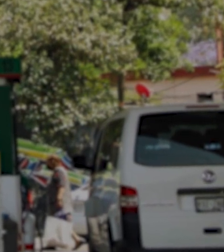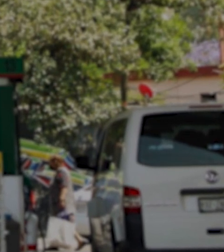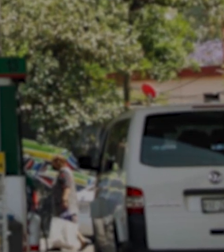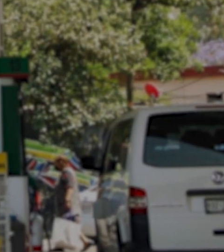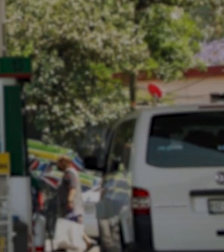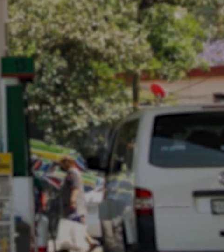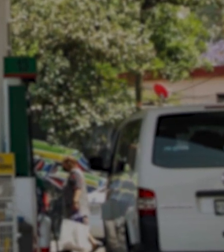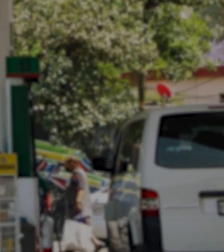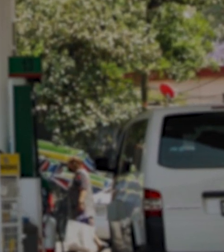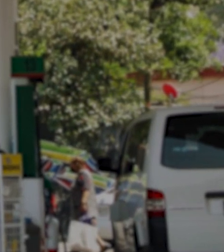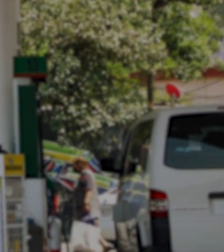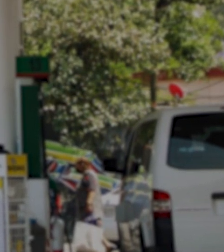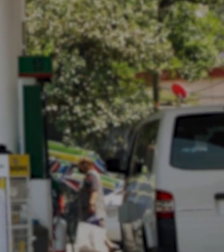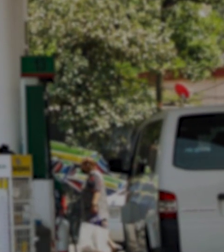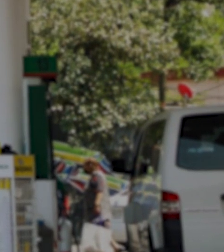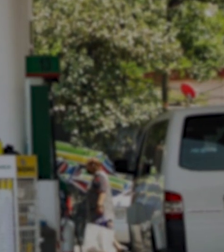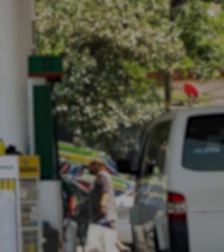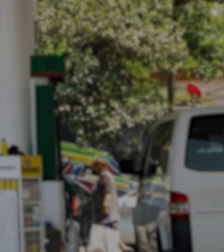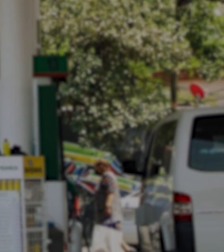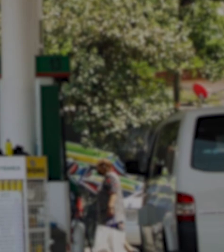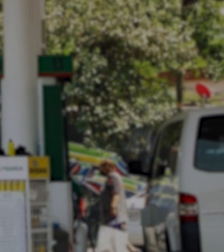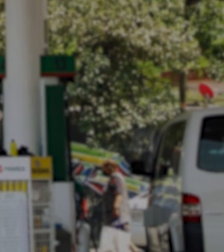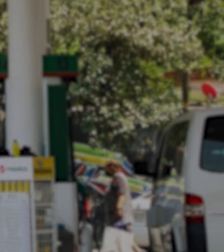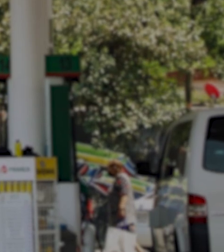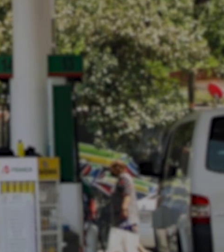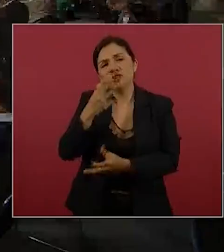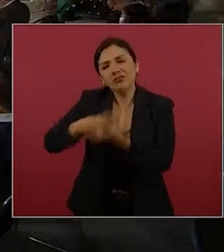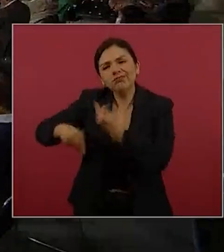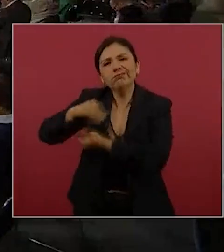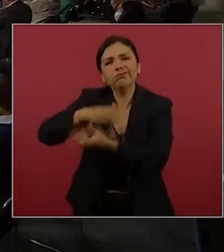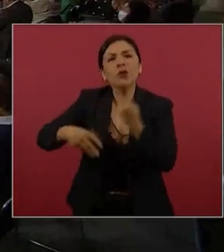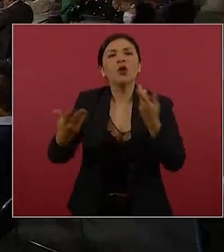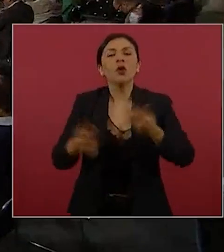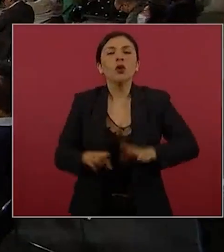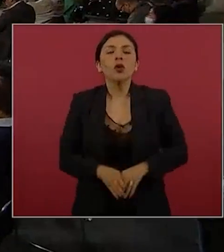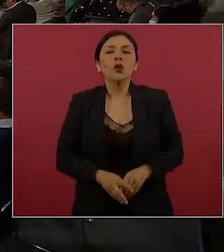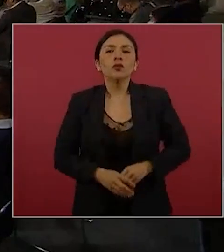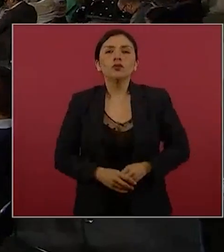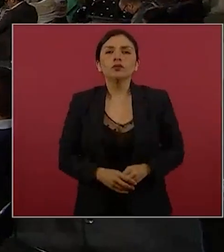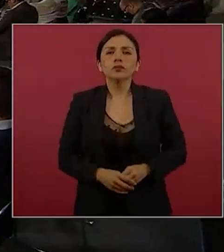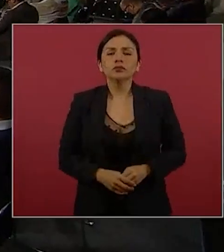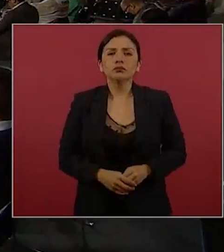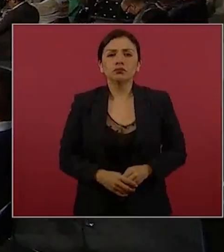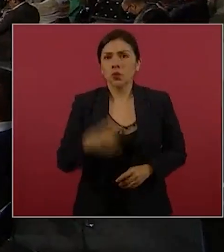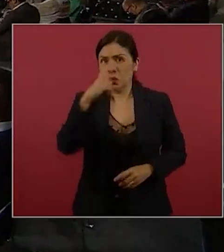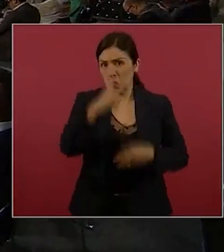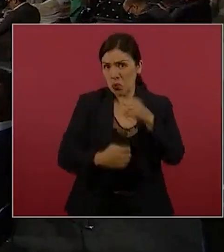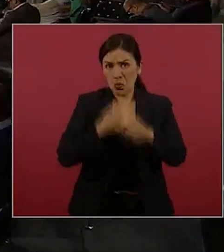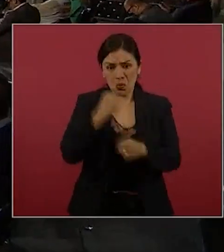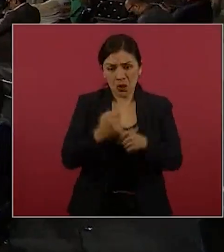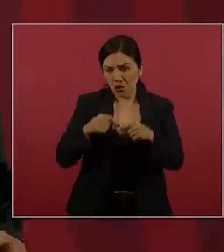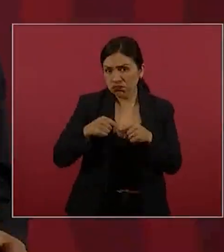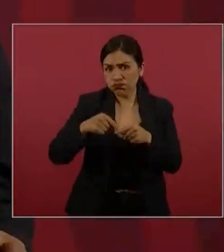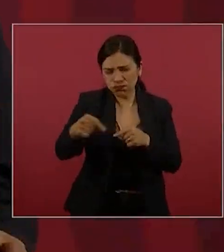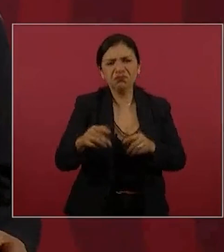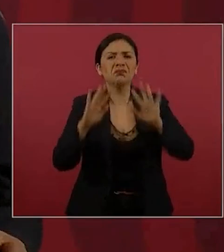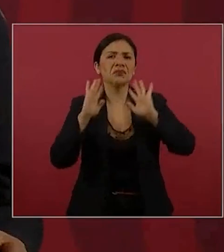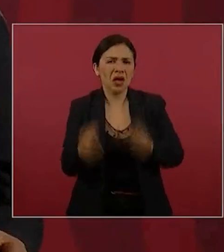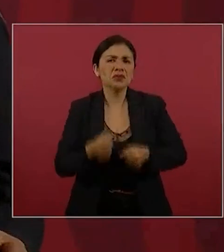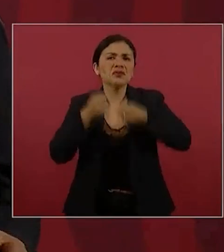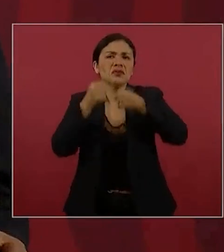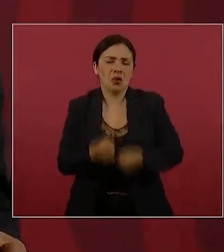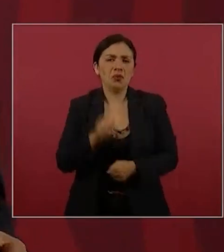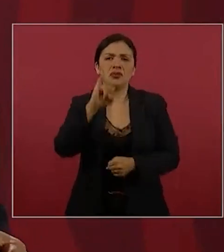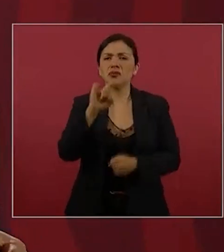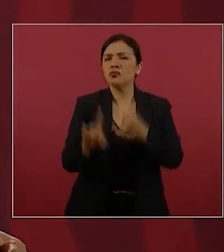lo cual el precio de estos aumentaría. El mandatario declaró: todo el año este lo tenemos garantizado.